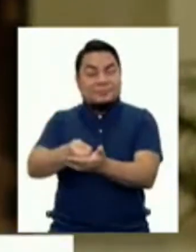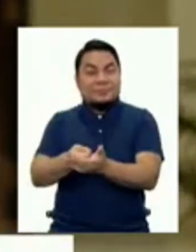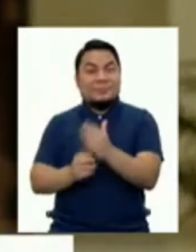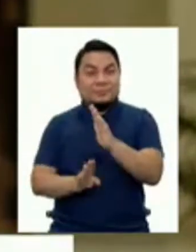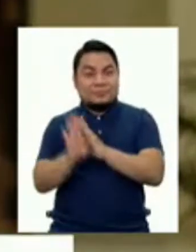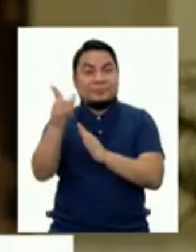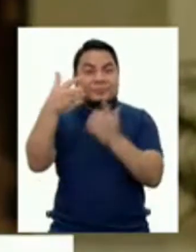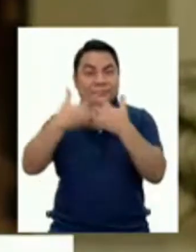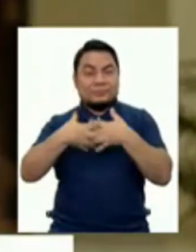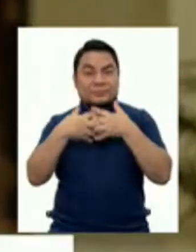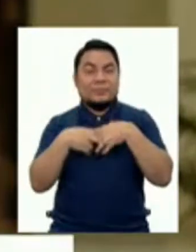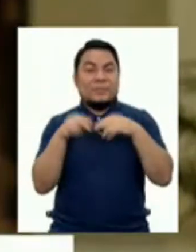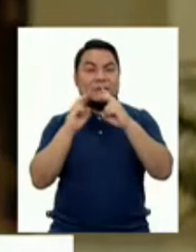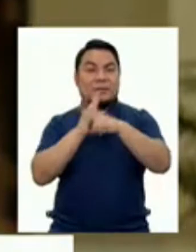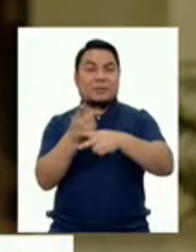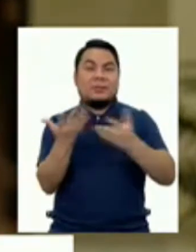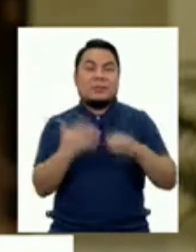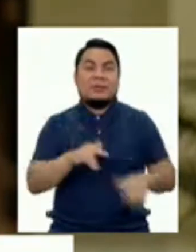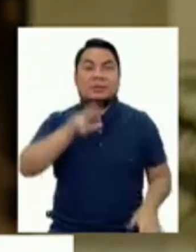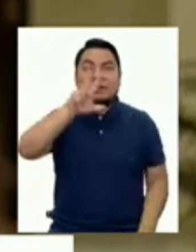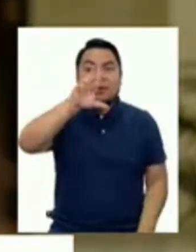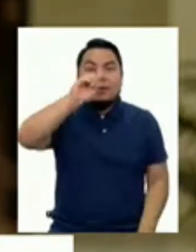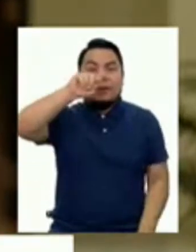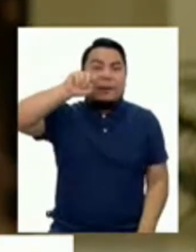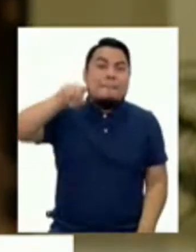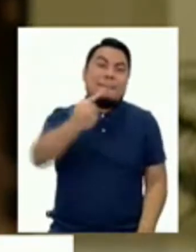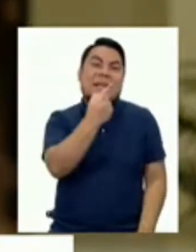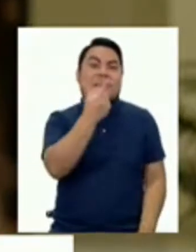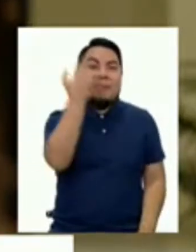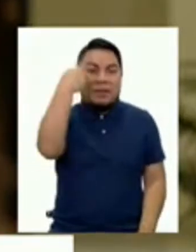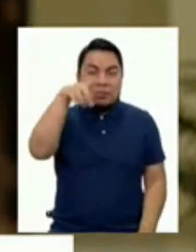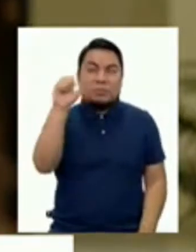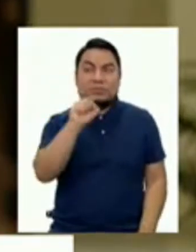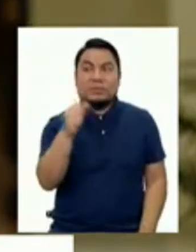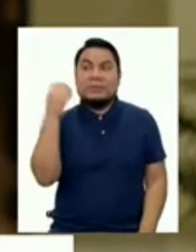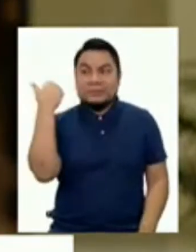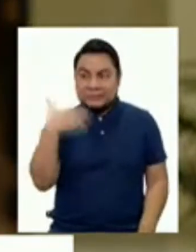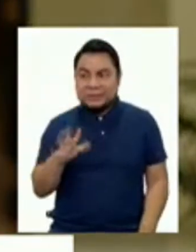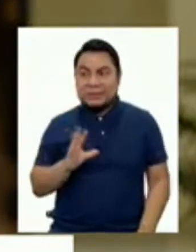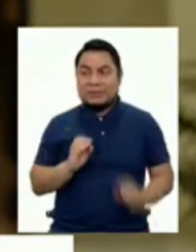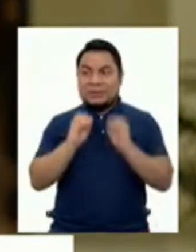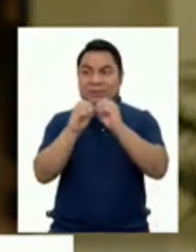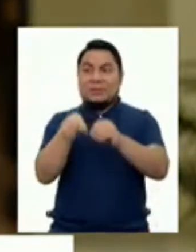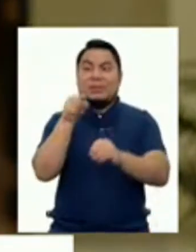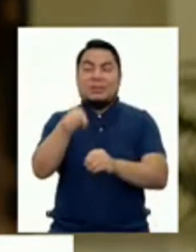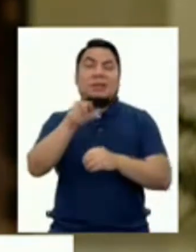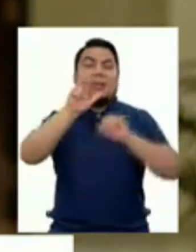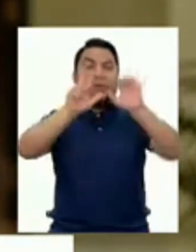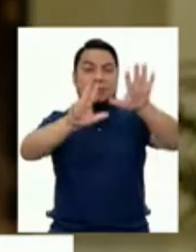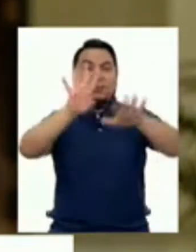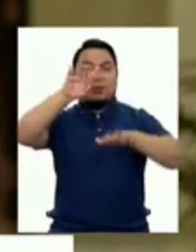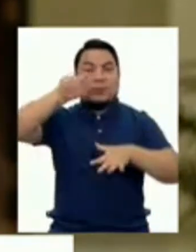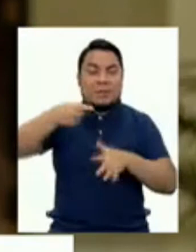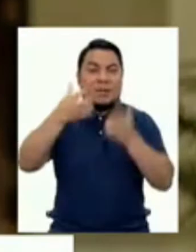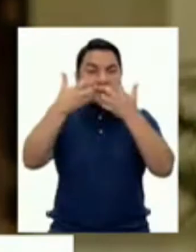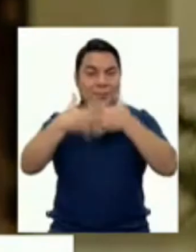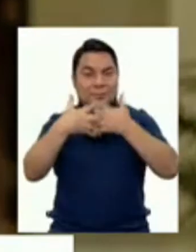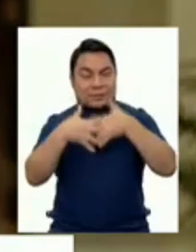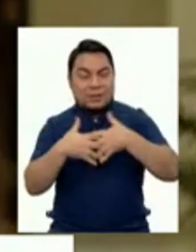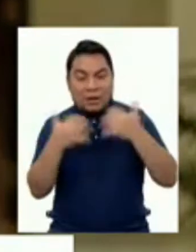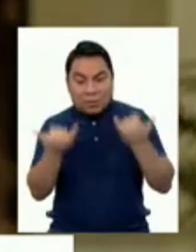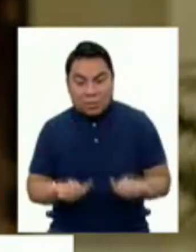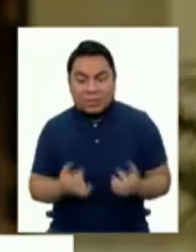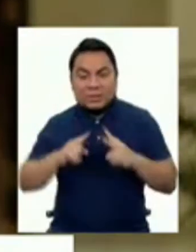un monto de 30 mil millones de soles, que ya se ha colocado en estas 84 mil empresas. Hoy